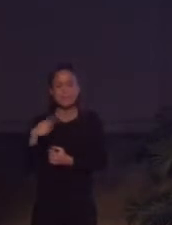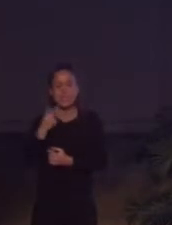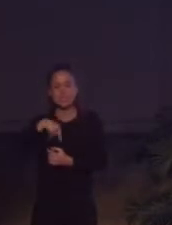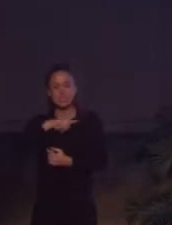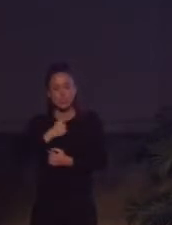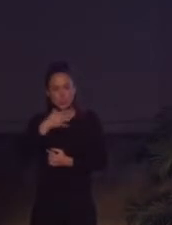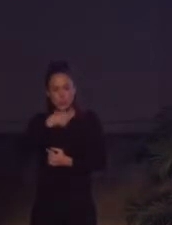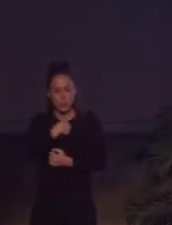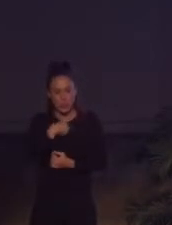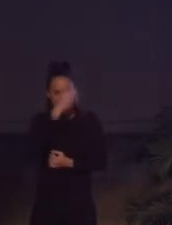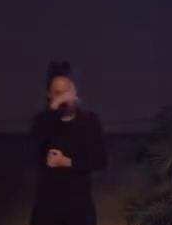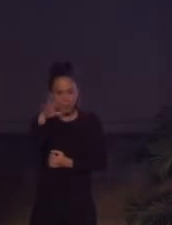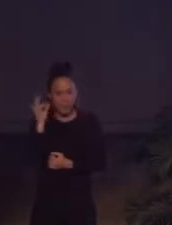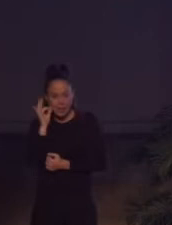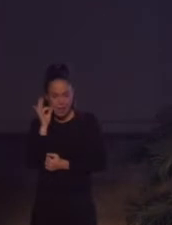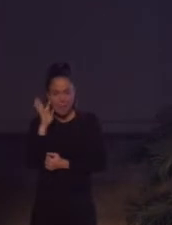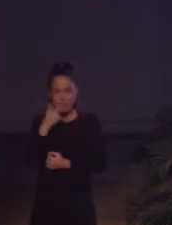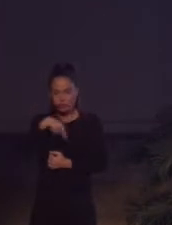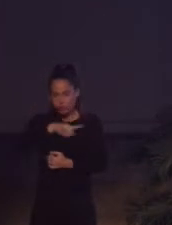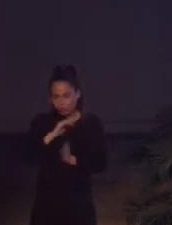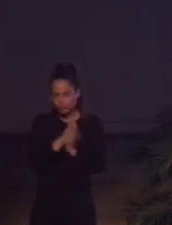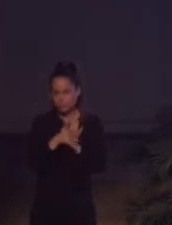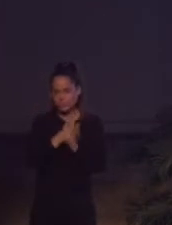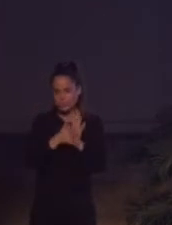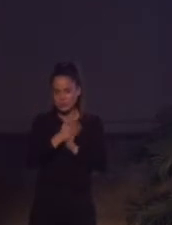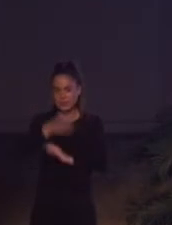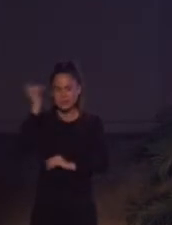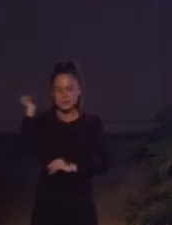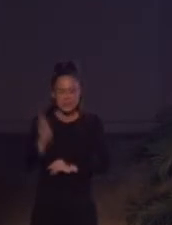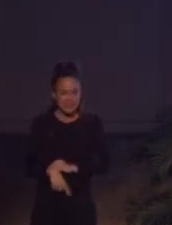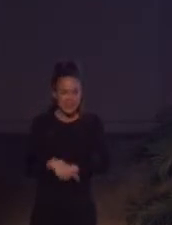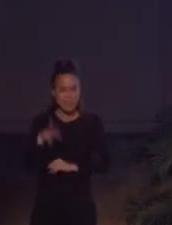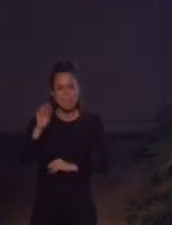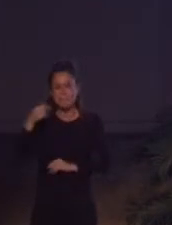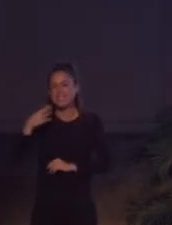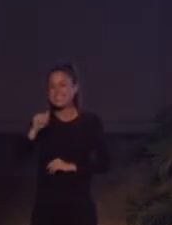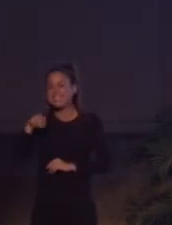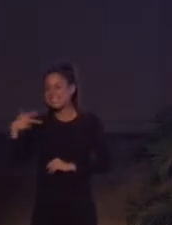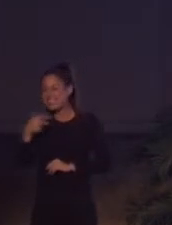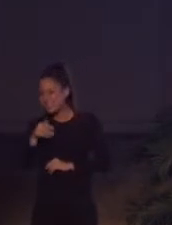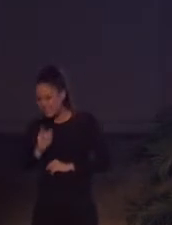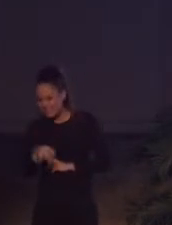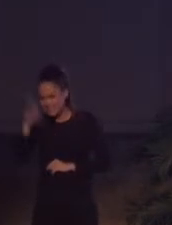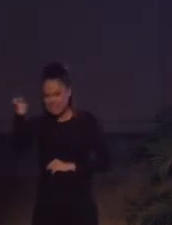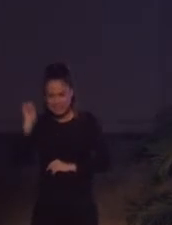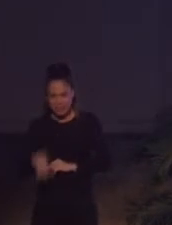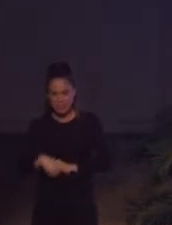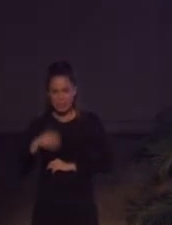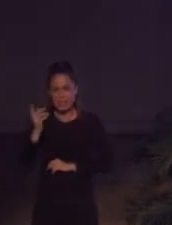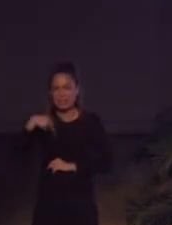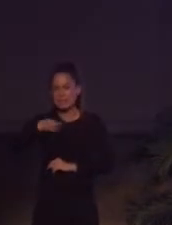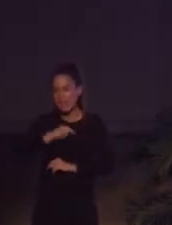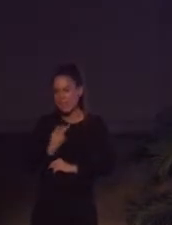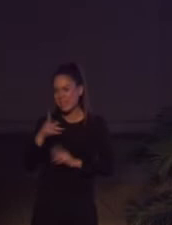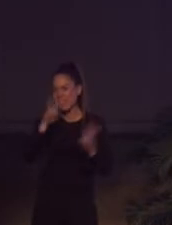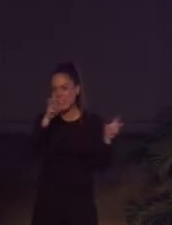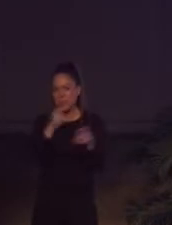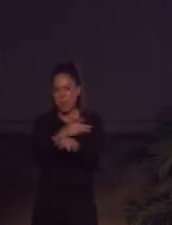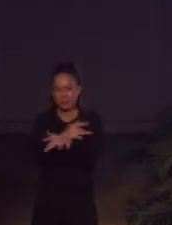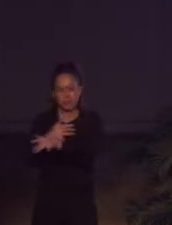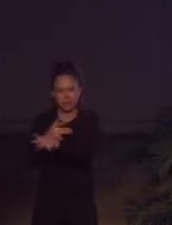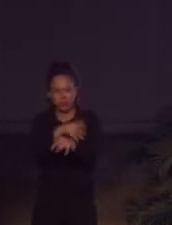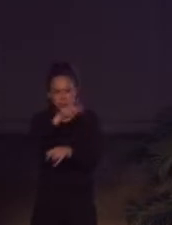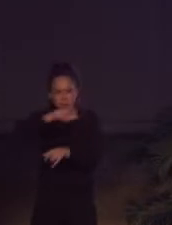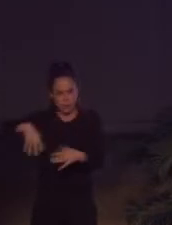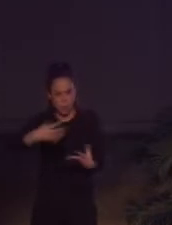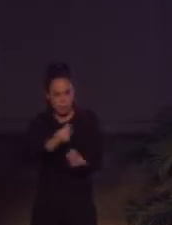los géneros, de su construcción, vuelve a salir Itzi, vuelven a salir las hormigas del colectivo Orgía, el